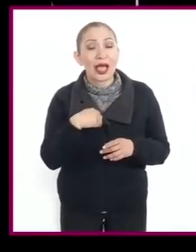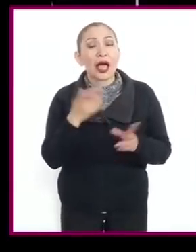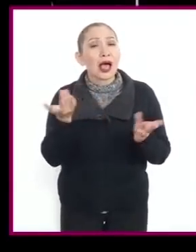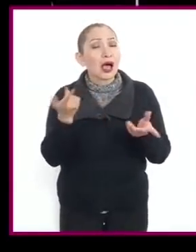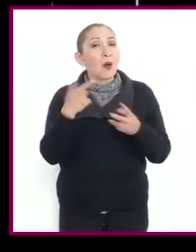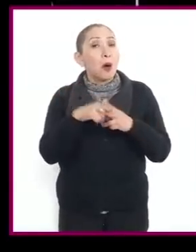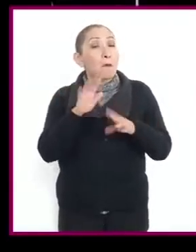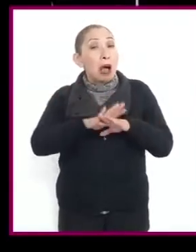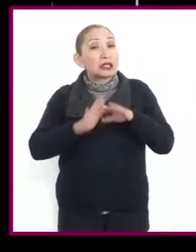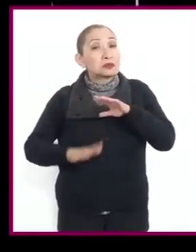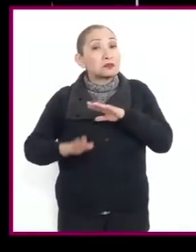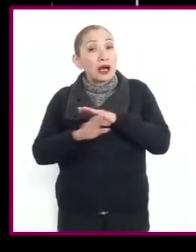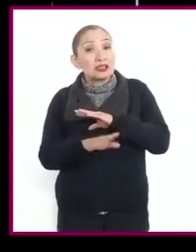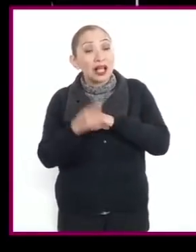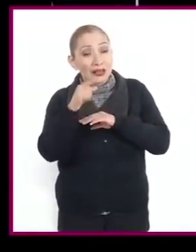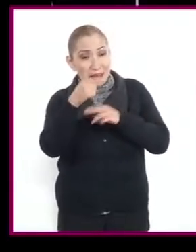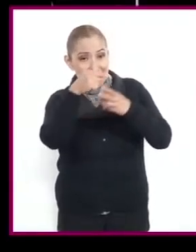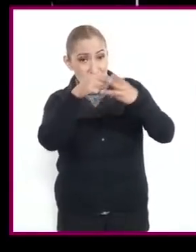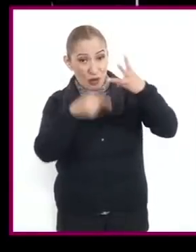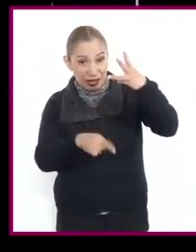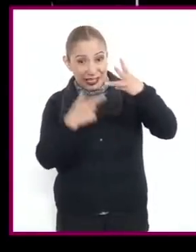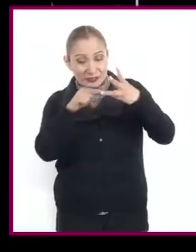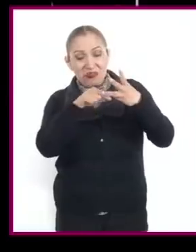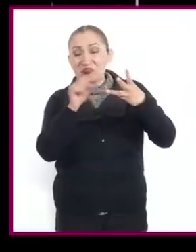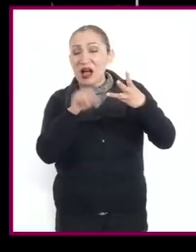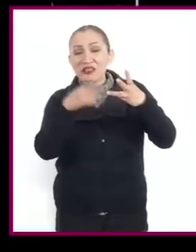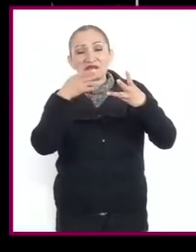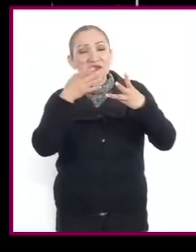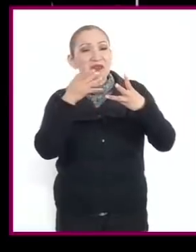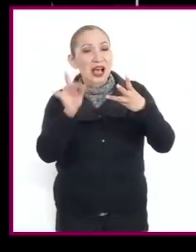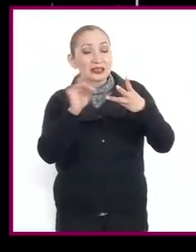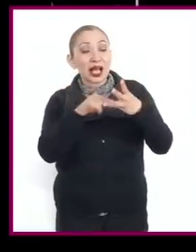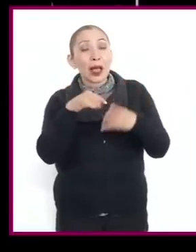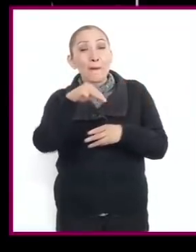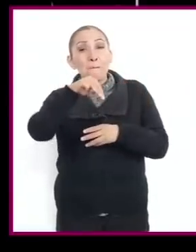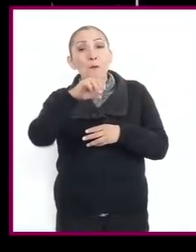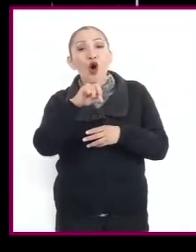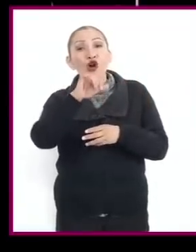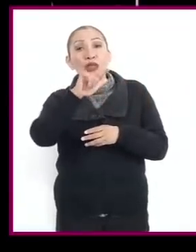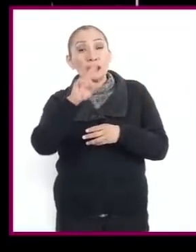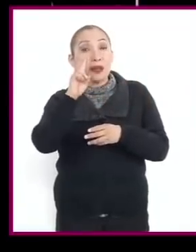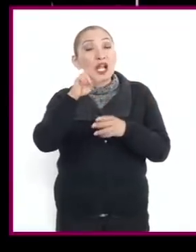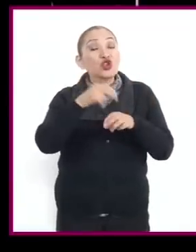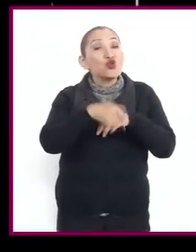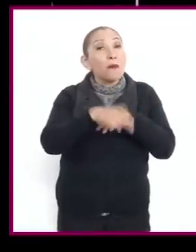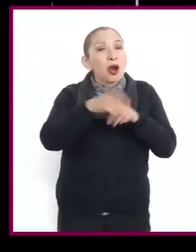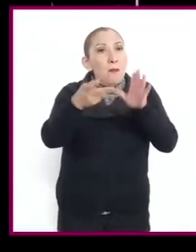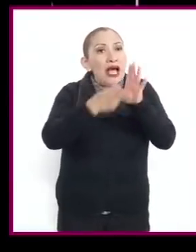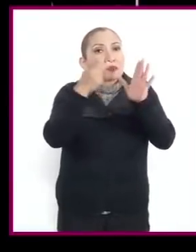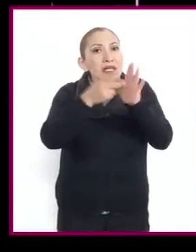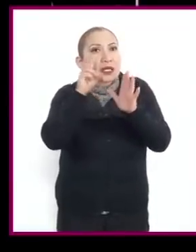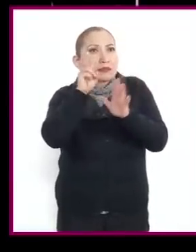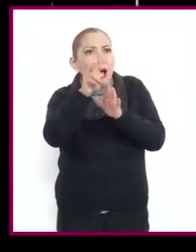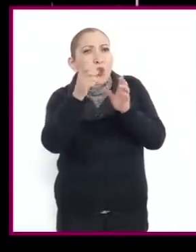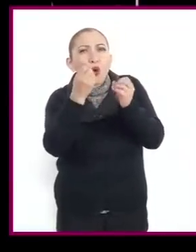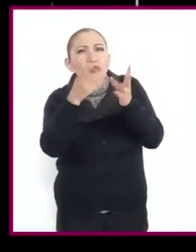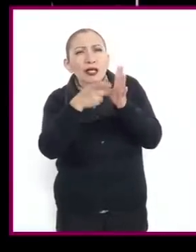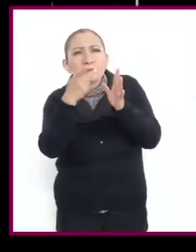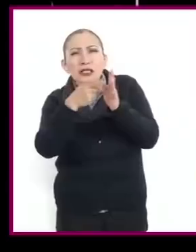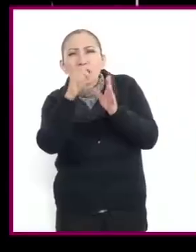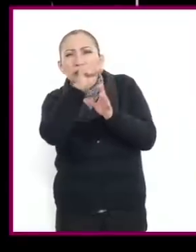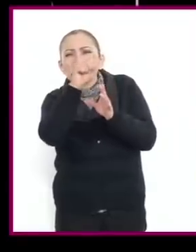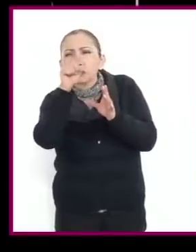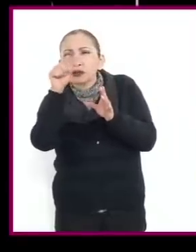medida más básica de la tendencia central. Así que la moda es el número que aparece más frecuentemente en un conjunto de datos. Si todos los